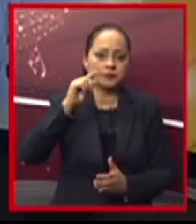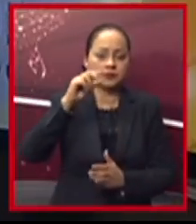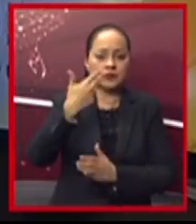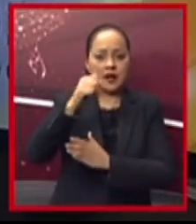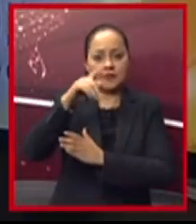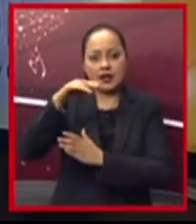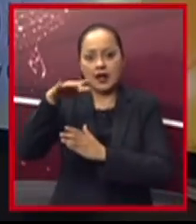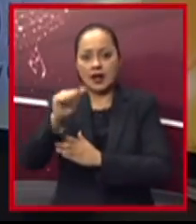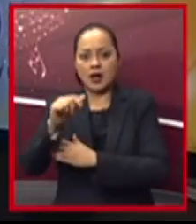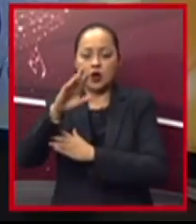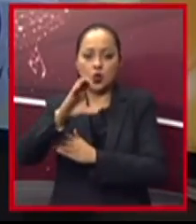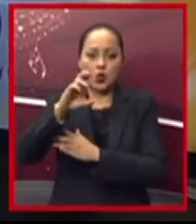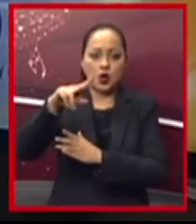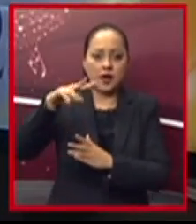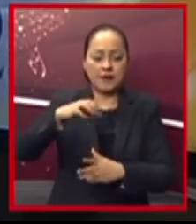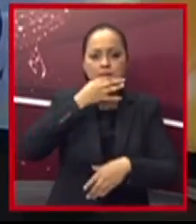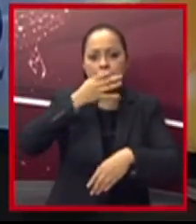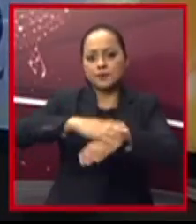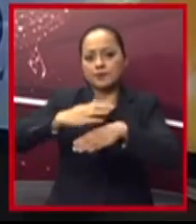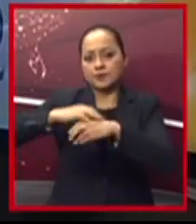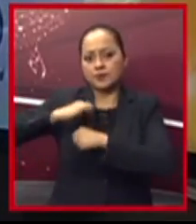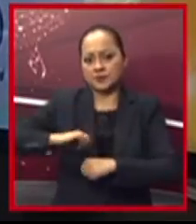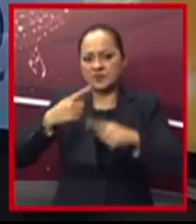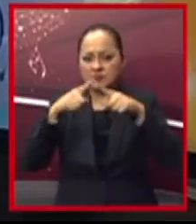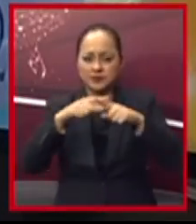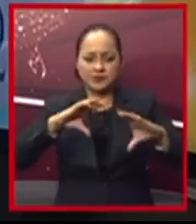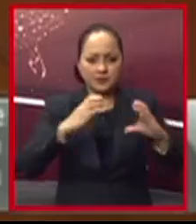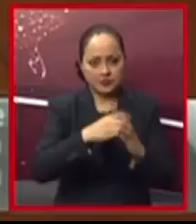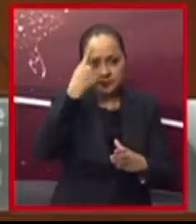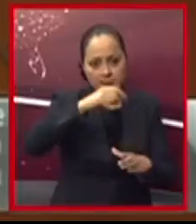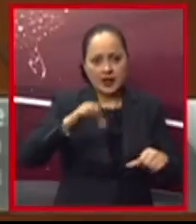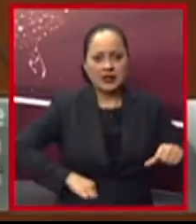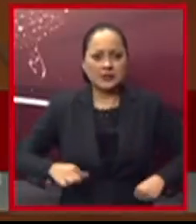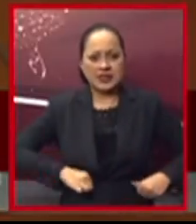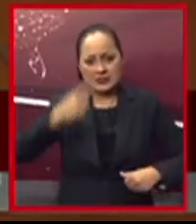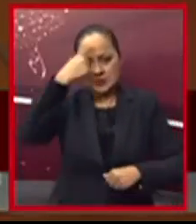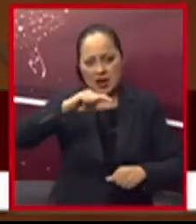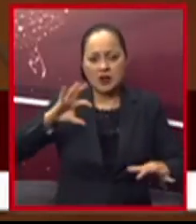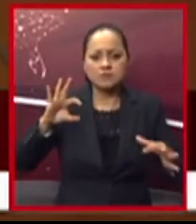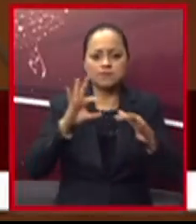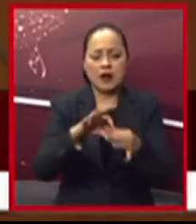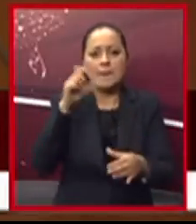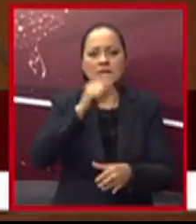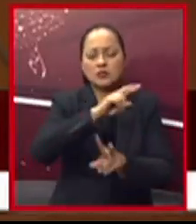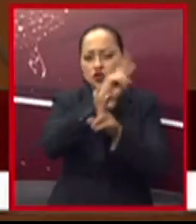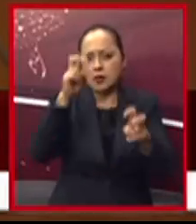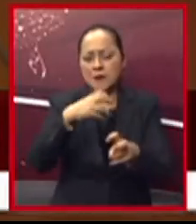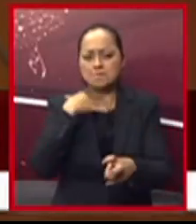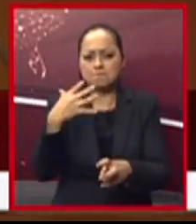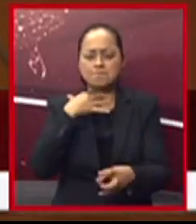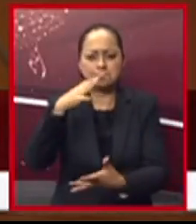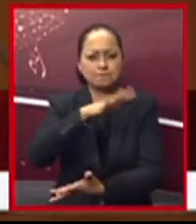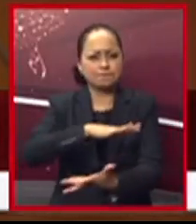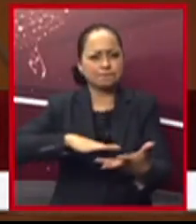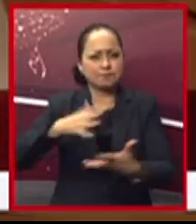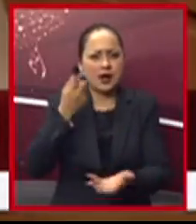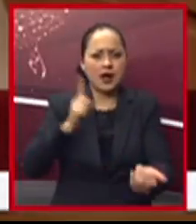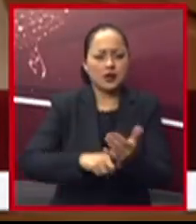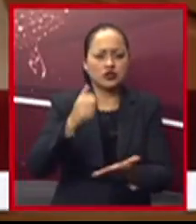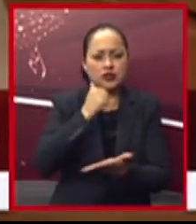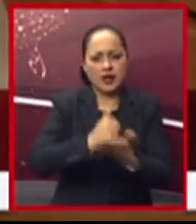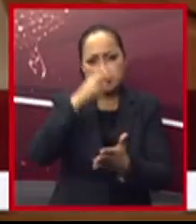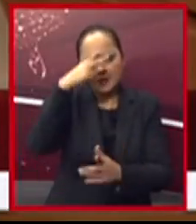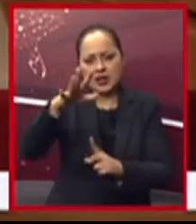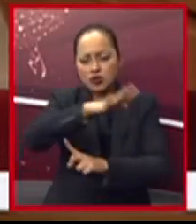Gabriela Cuevas, que exhorta a diversas autoridades a implementar estrategias de acciones en respuesta a la contingencia ambiental en la zona